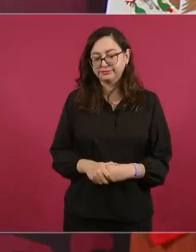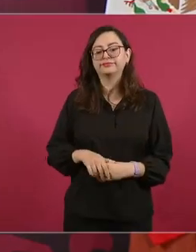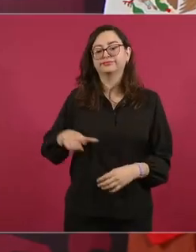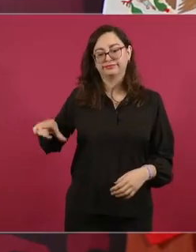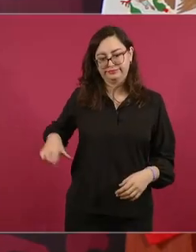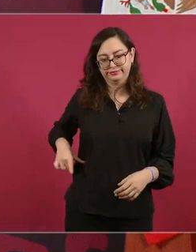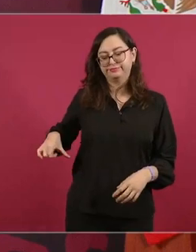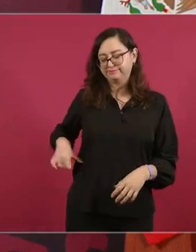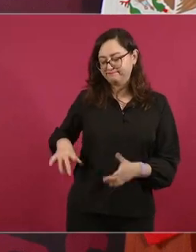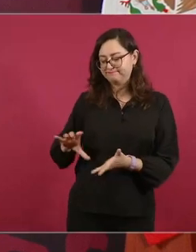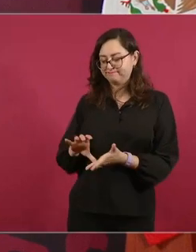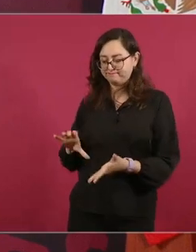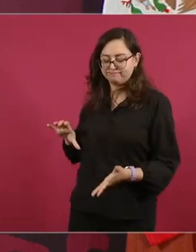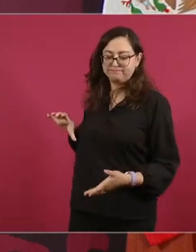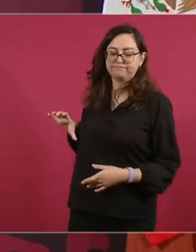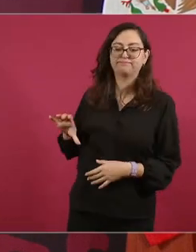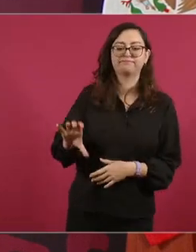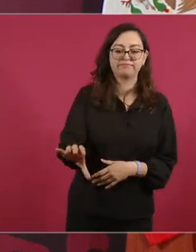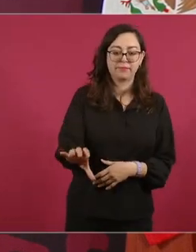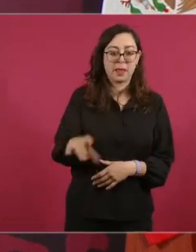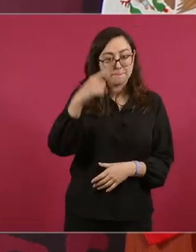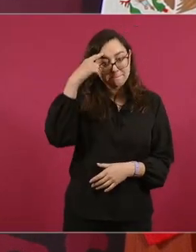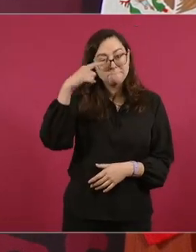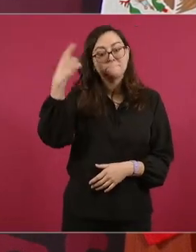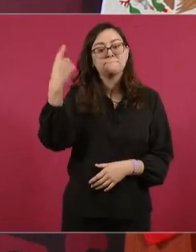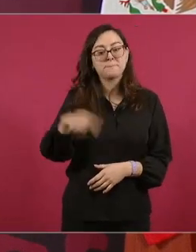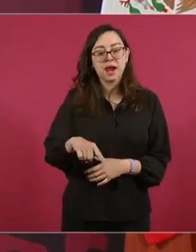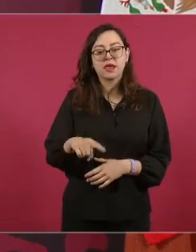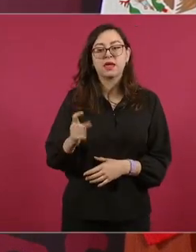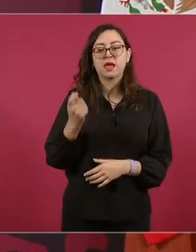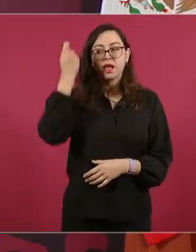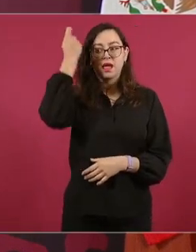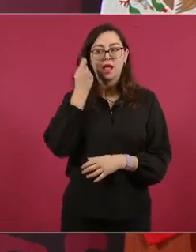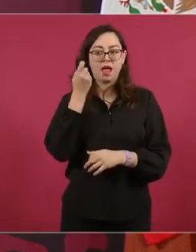jubilarse con el 100% de su salario.